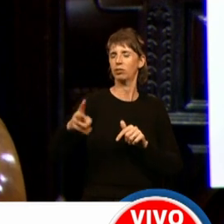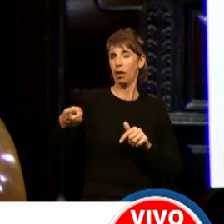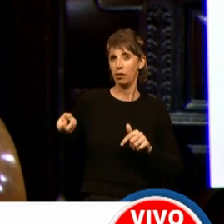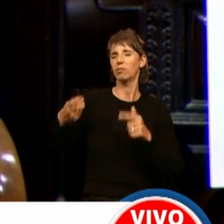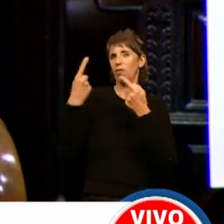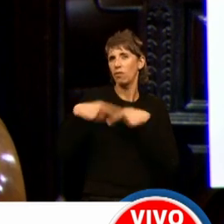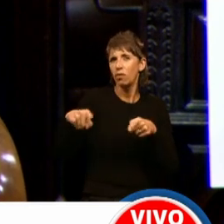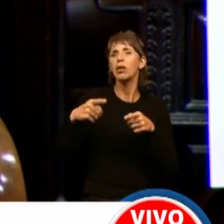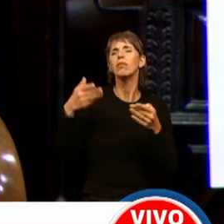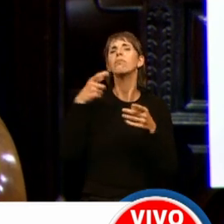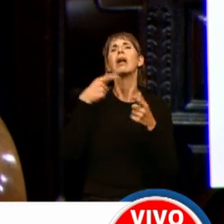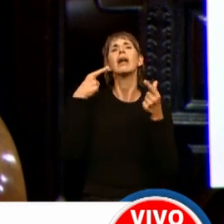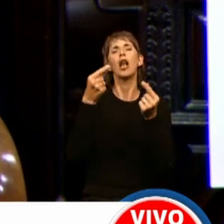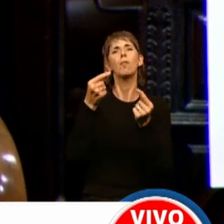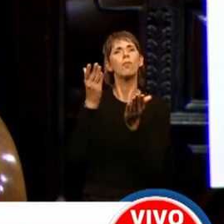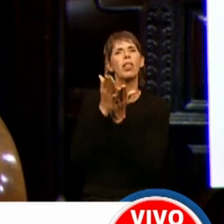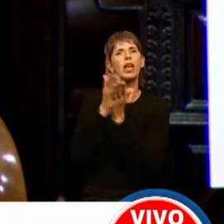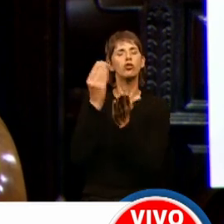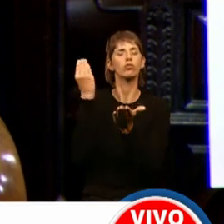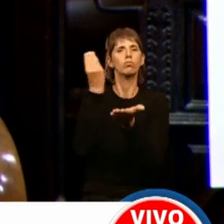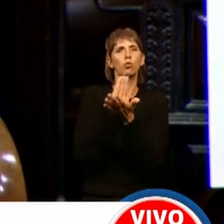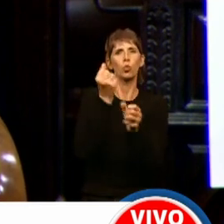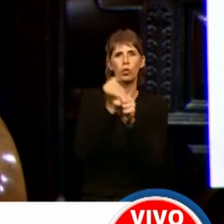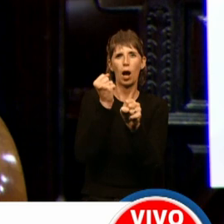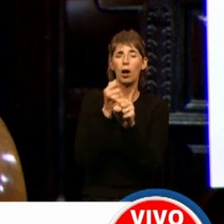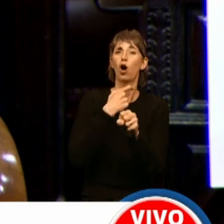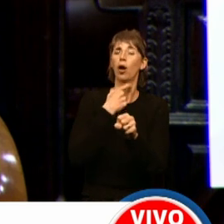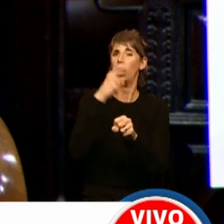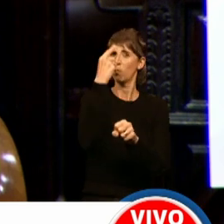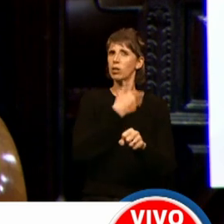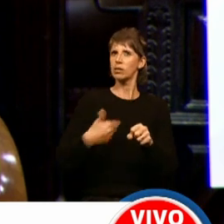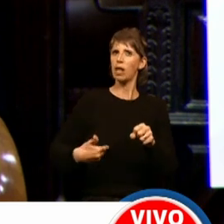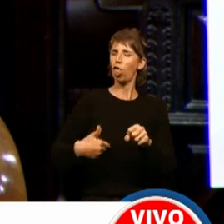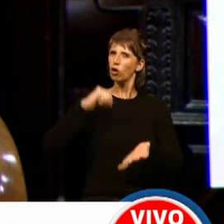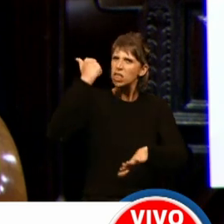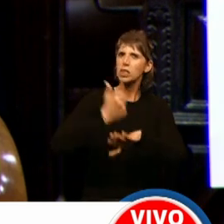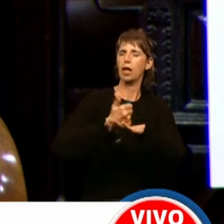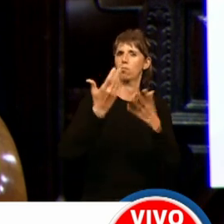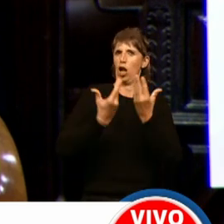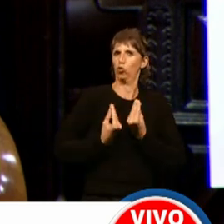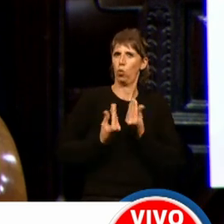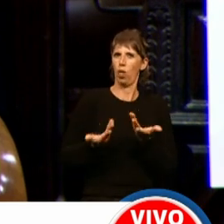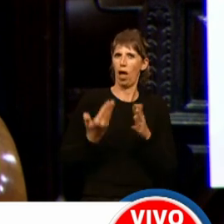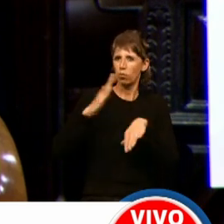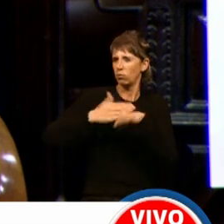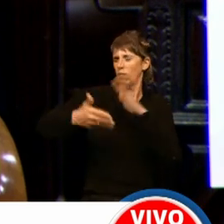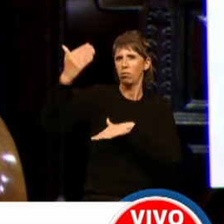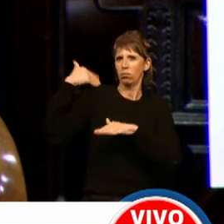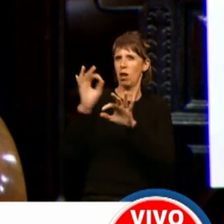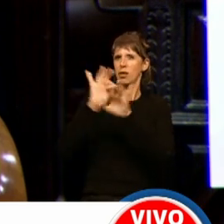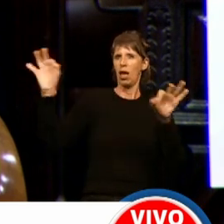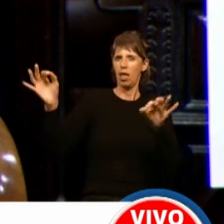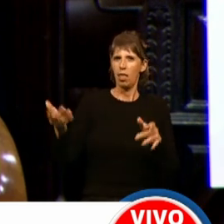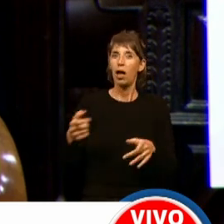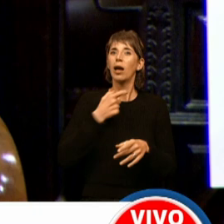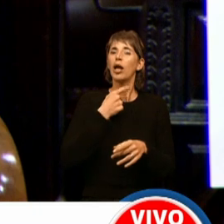nuestro derecho a trabajar queremos un estado presente ante tanta ausencia histórica queremos tener la posibilidad de una